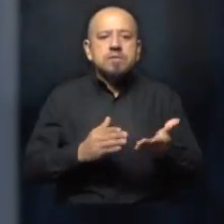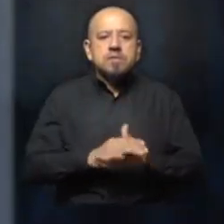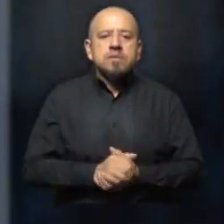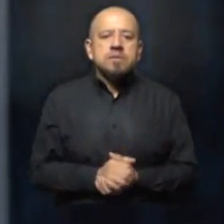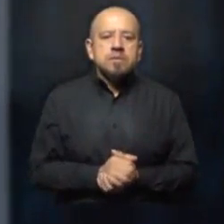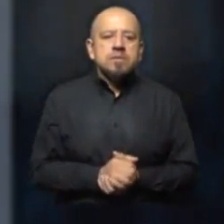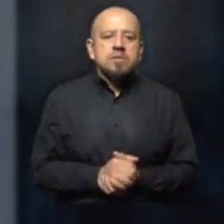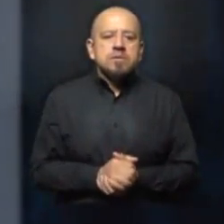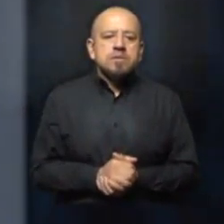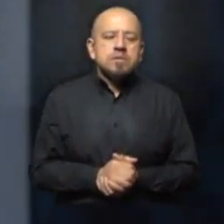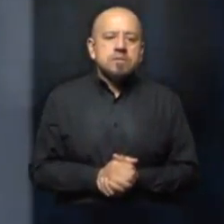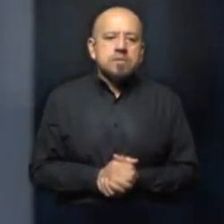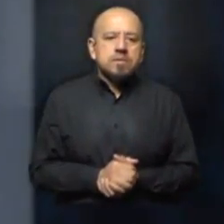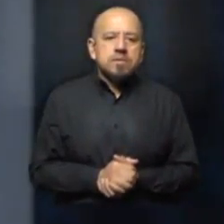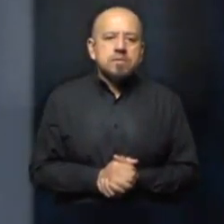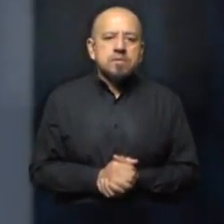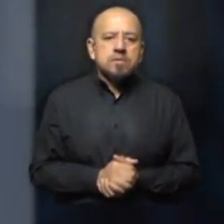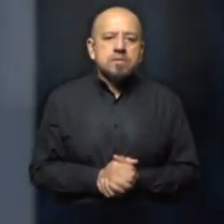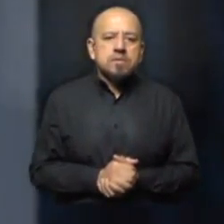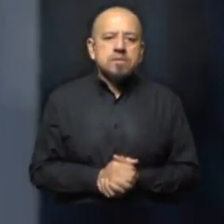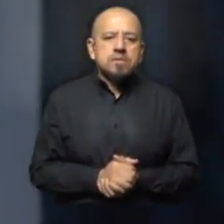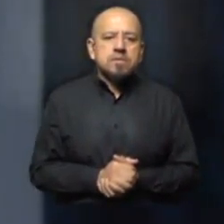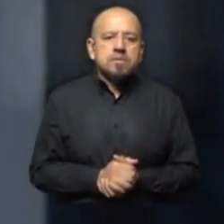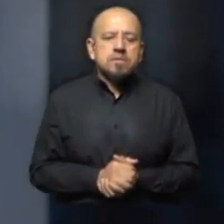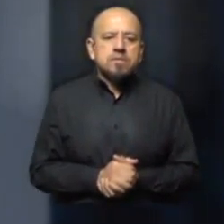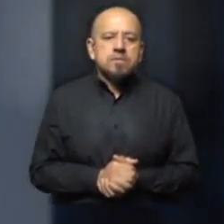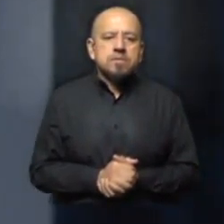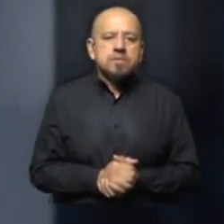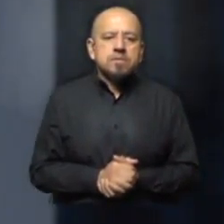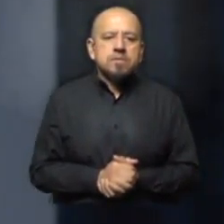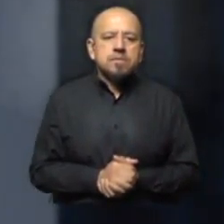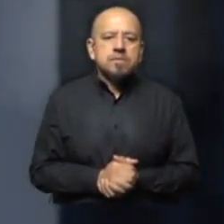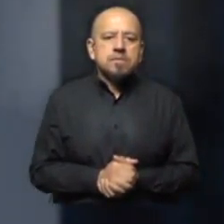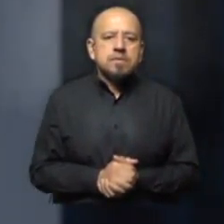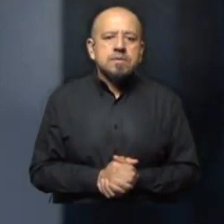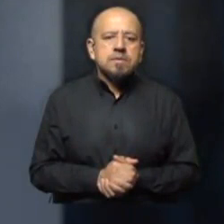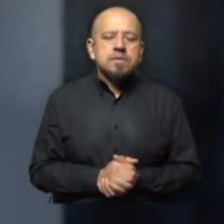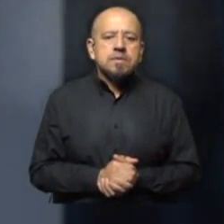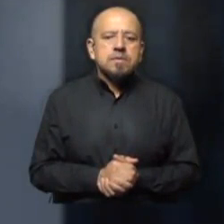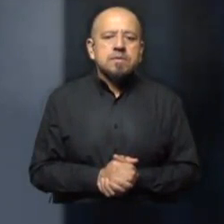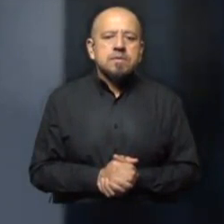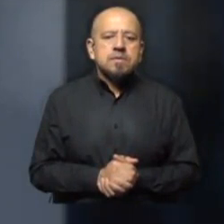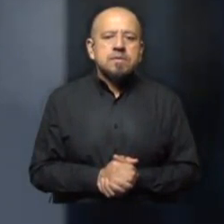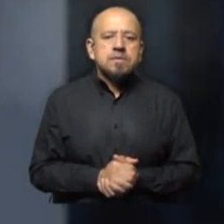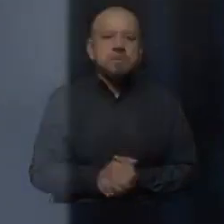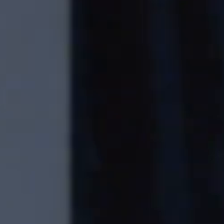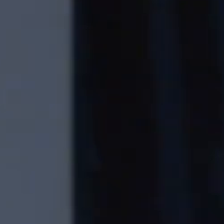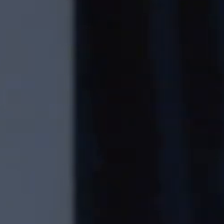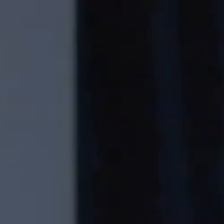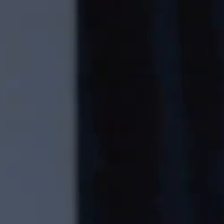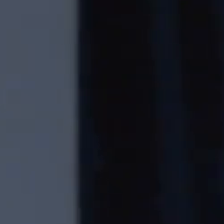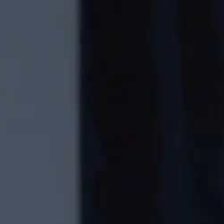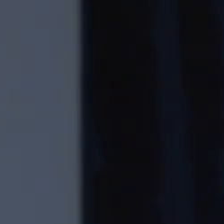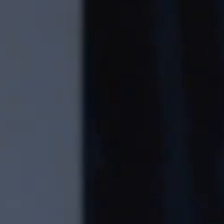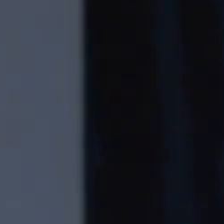a ver cómo sale fíjate caballo y el hombre